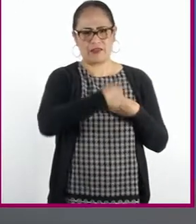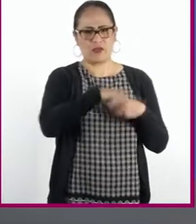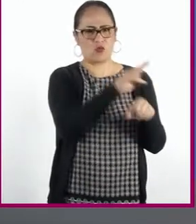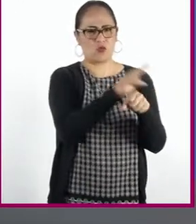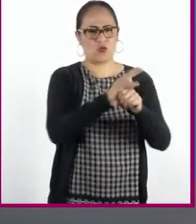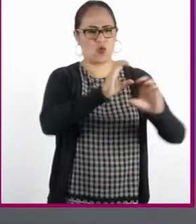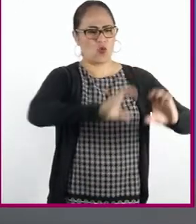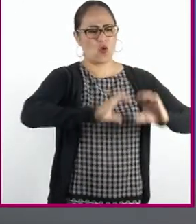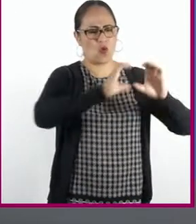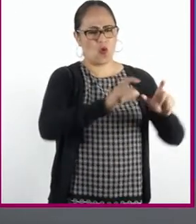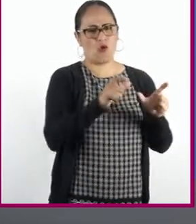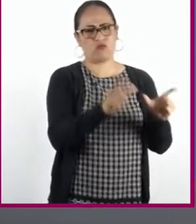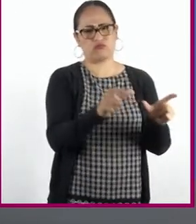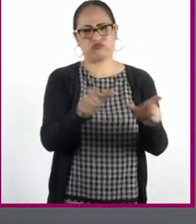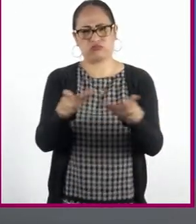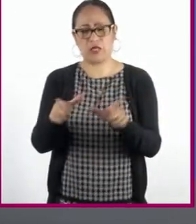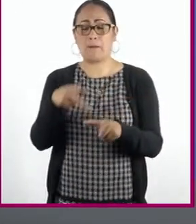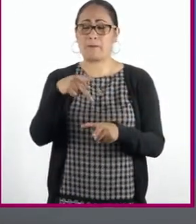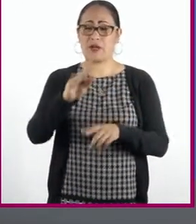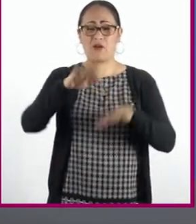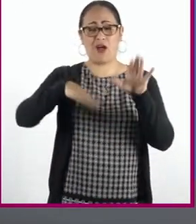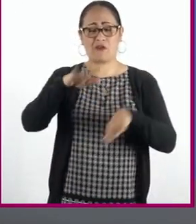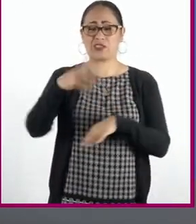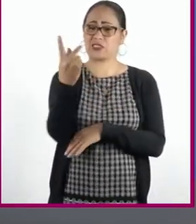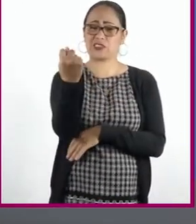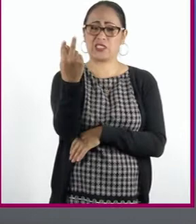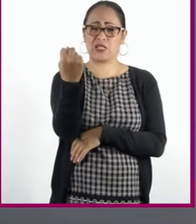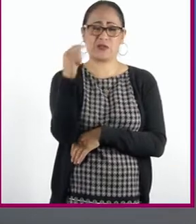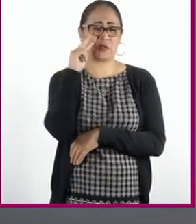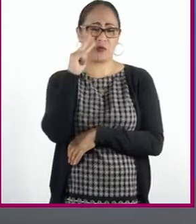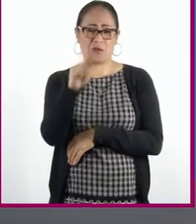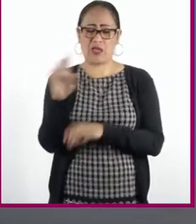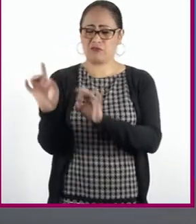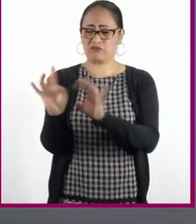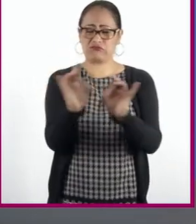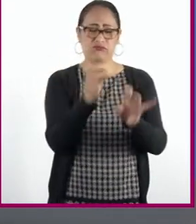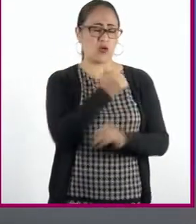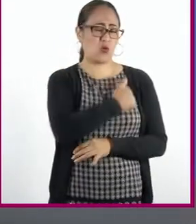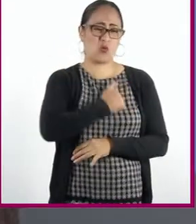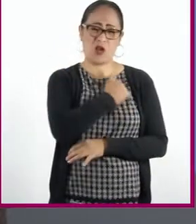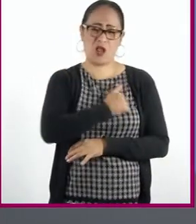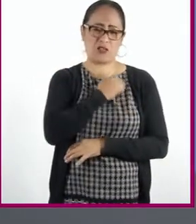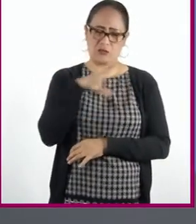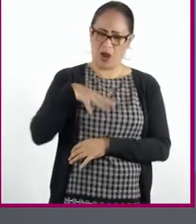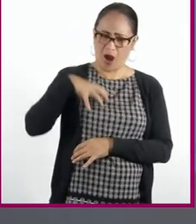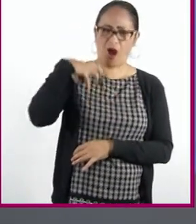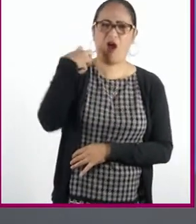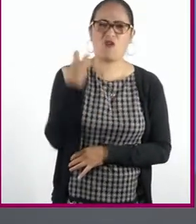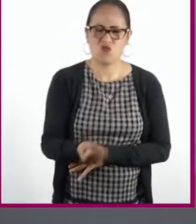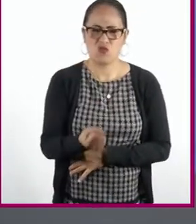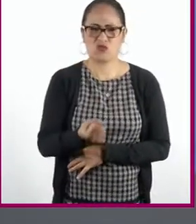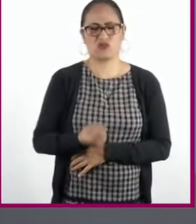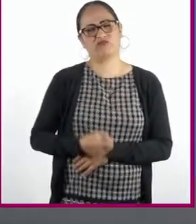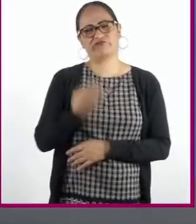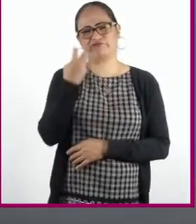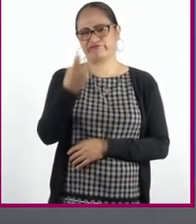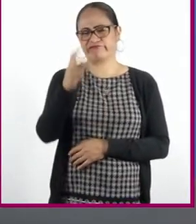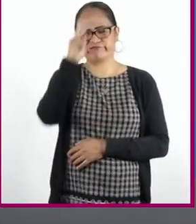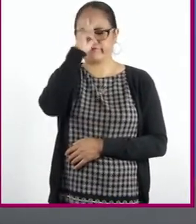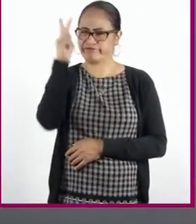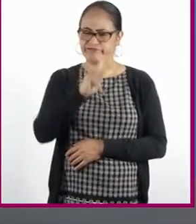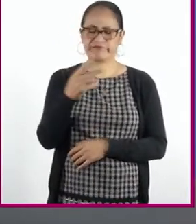psíquica de las personas. Pero hemos visto en la televisión desafortunados casos de abuso policíaco. En este caso, es